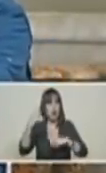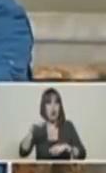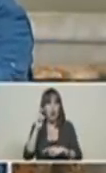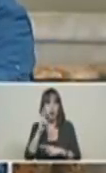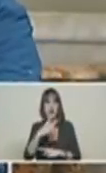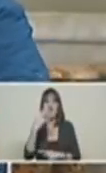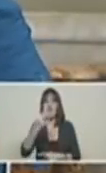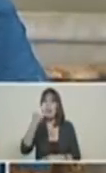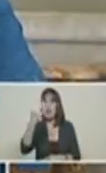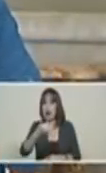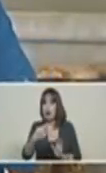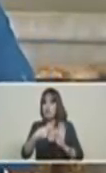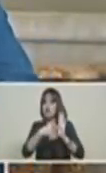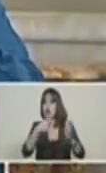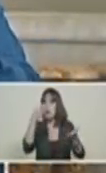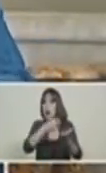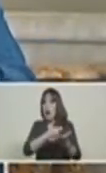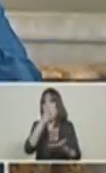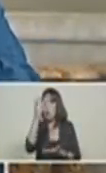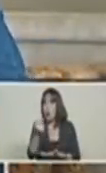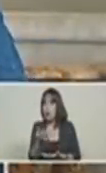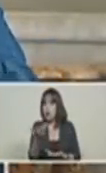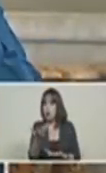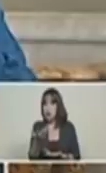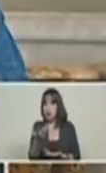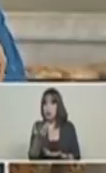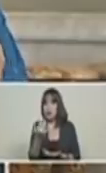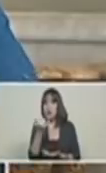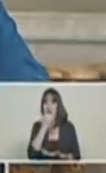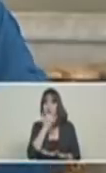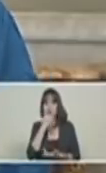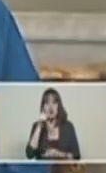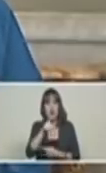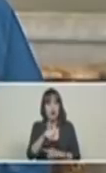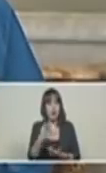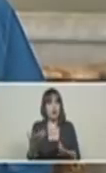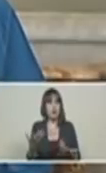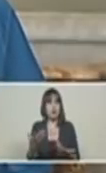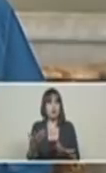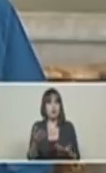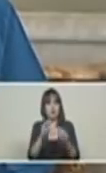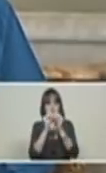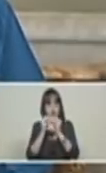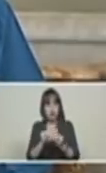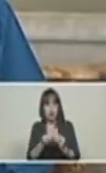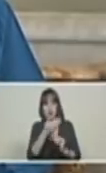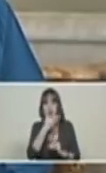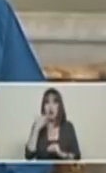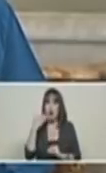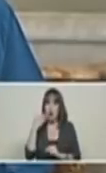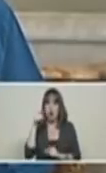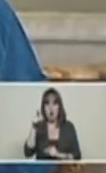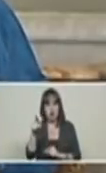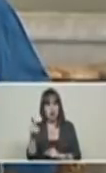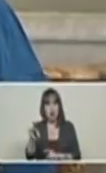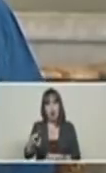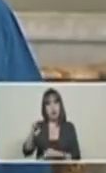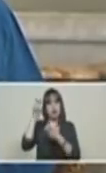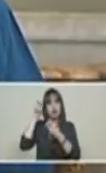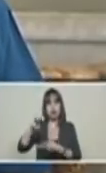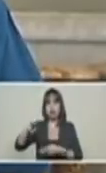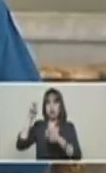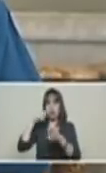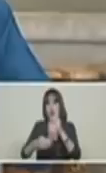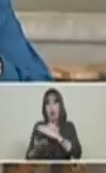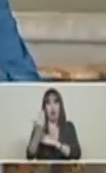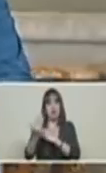verdadero. Son factores de corrección de mercado. Porque a usted no le cuesta eso, hacerlo.